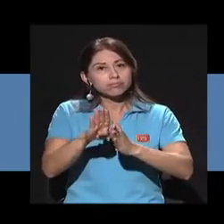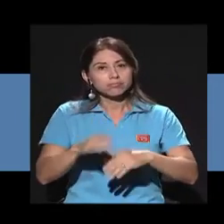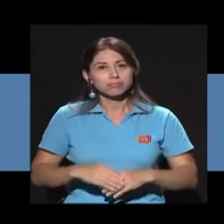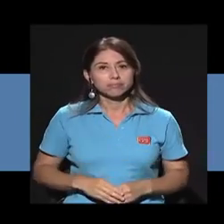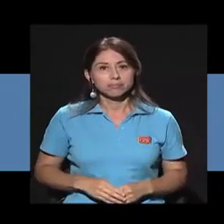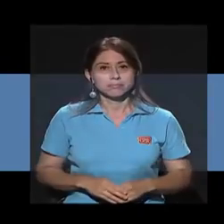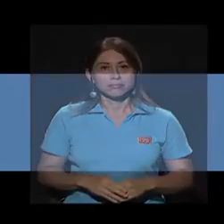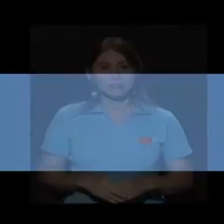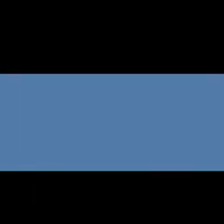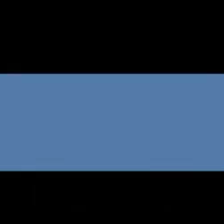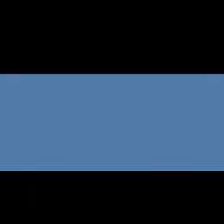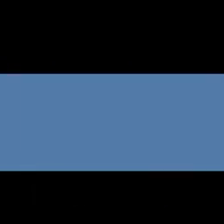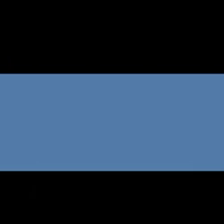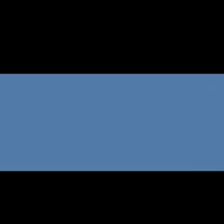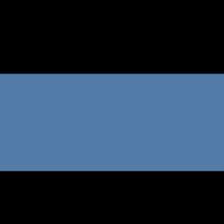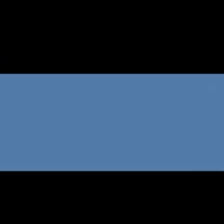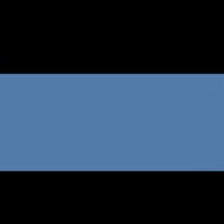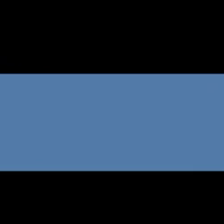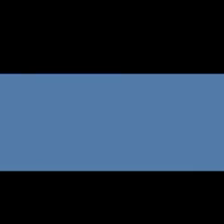adelante.